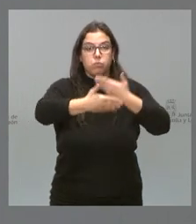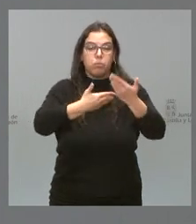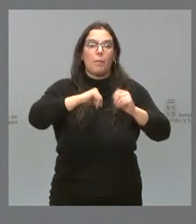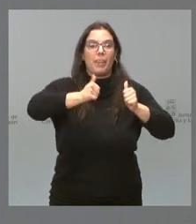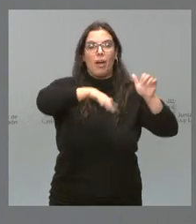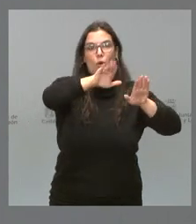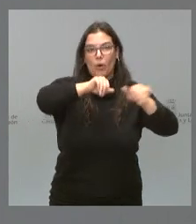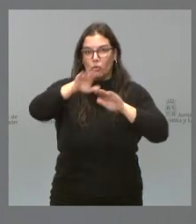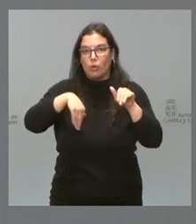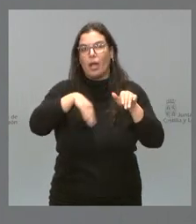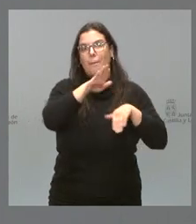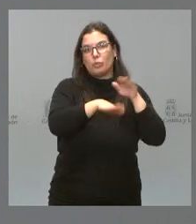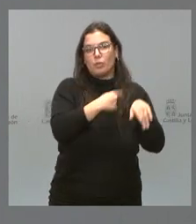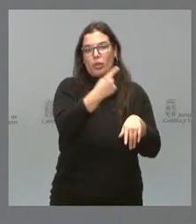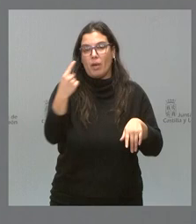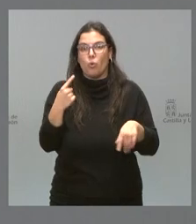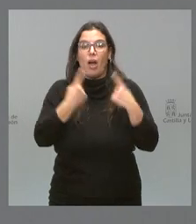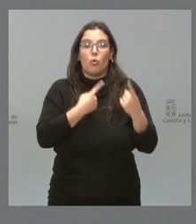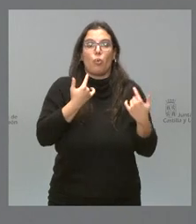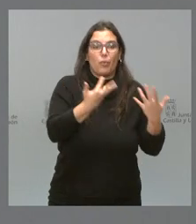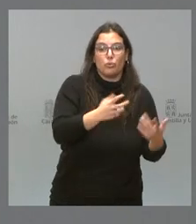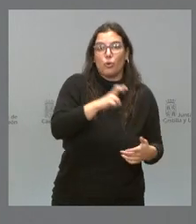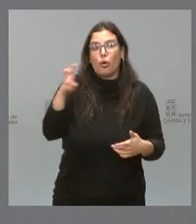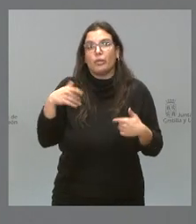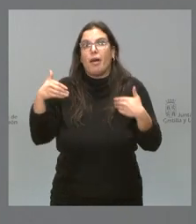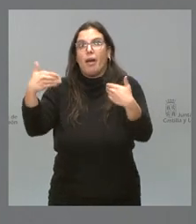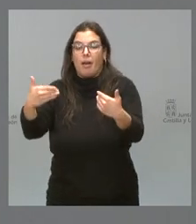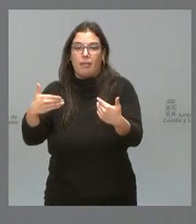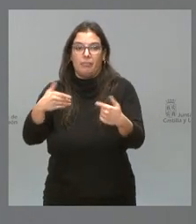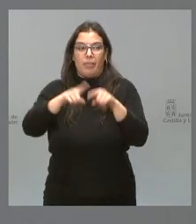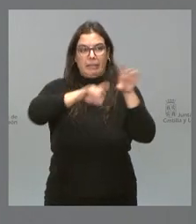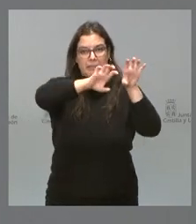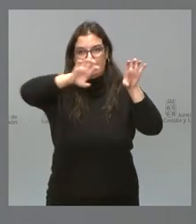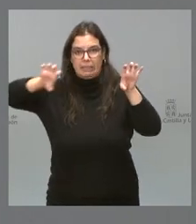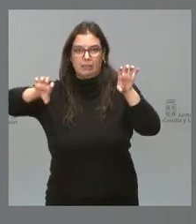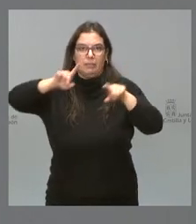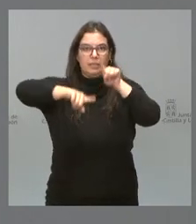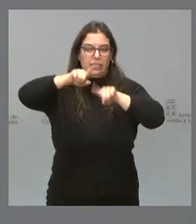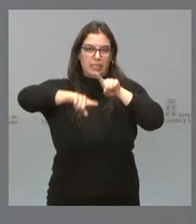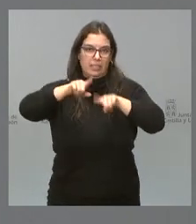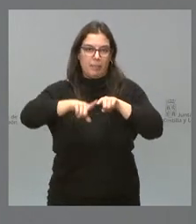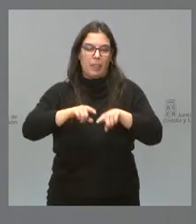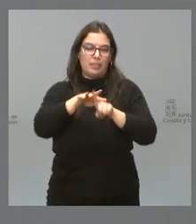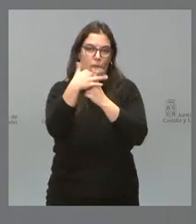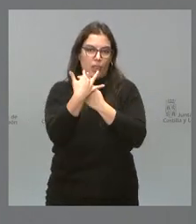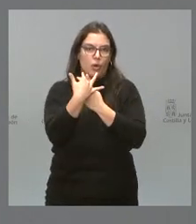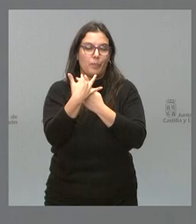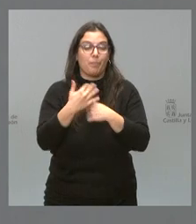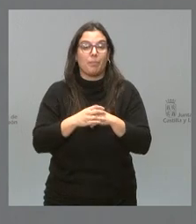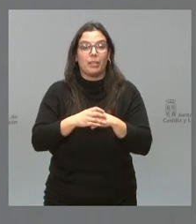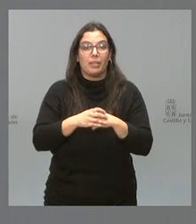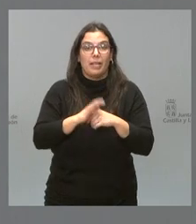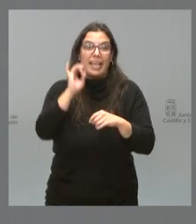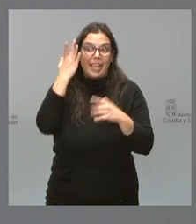convocatorias que se aceleren en el tiempo y otras que habrá que irlas acompasando en función de las circunstancias la idea